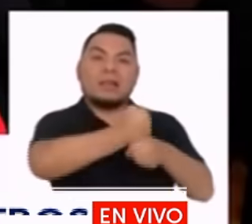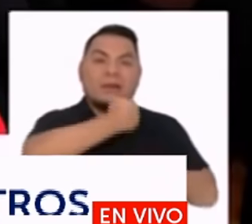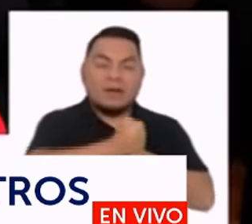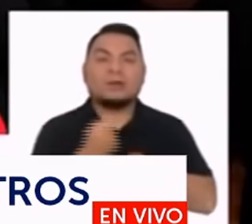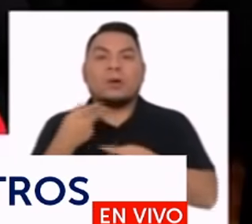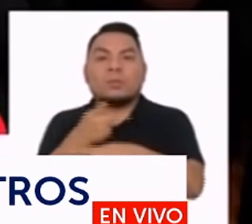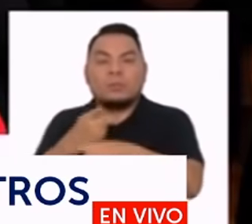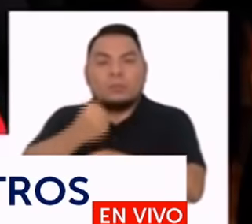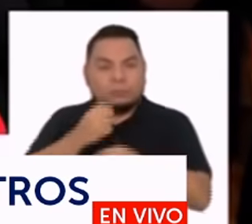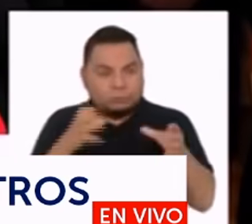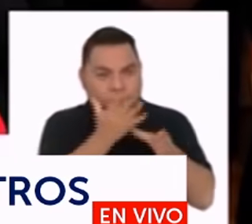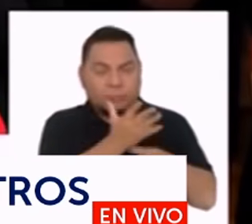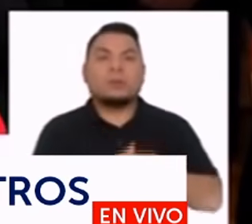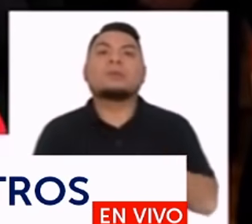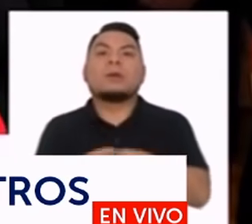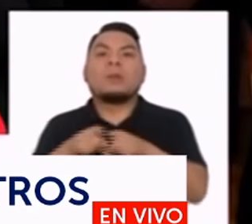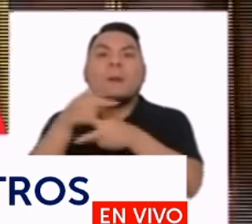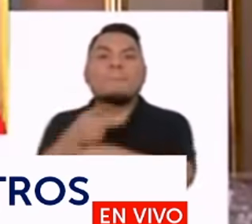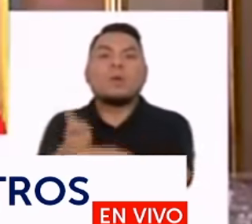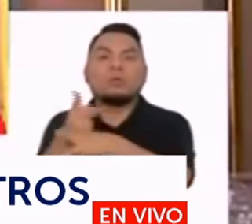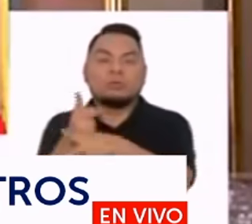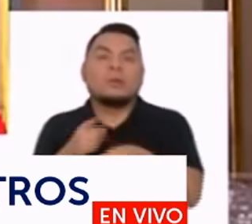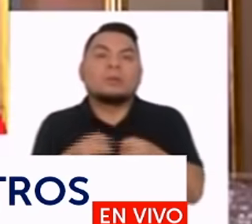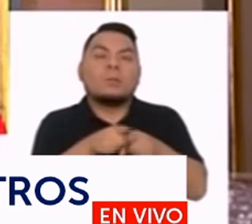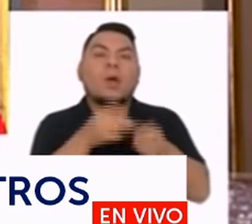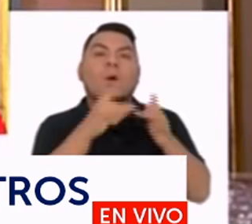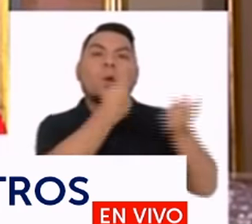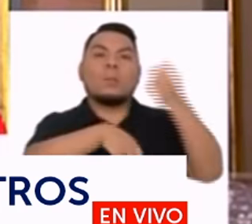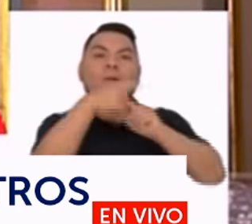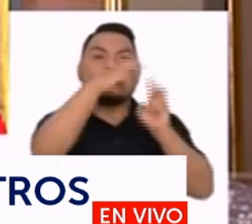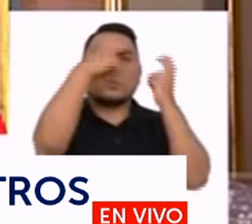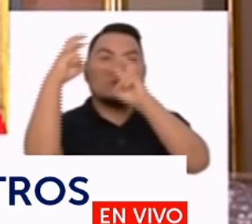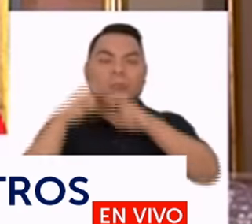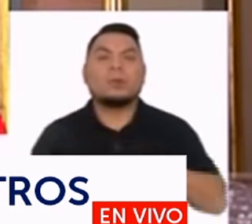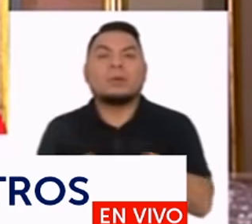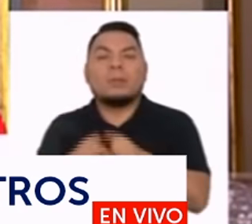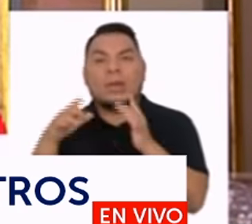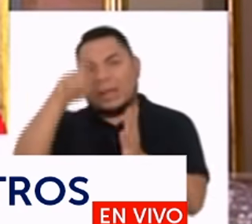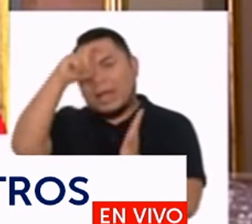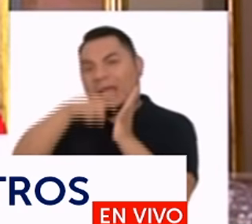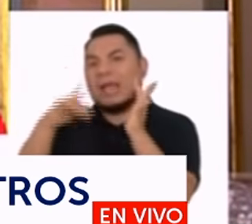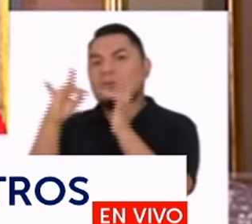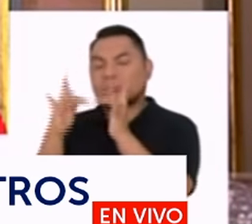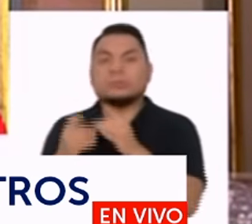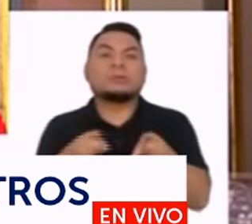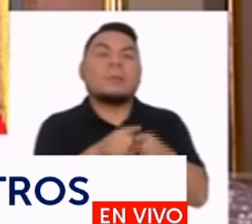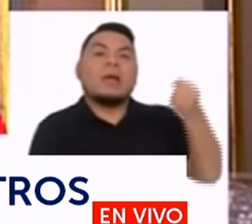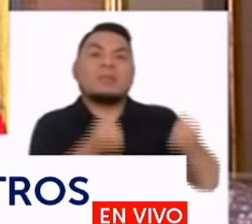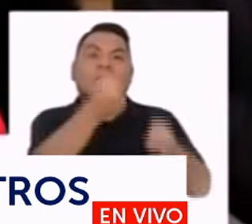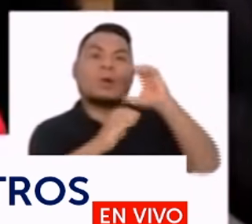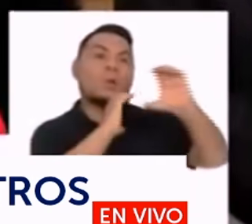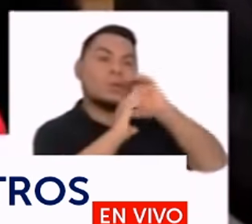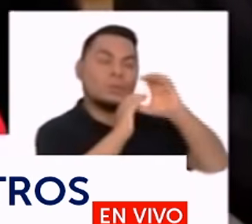Trabajo y Promoción del Empleo, Producción, Comercio Exterior y Turismo, Energía y Minas, Transportes